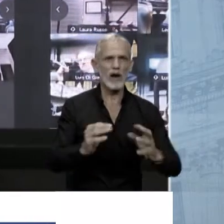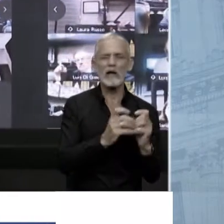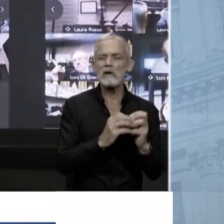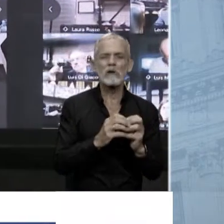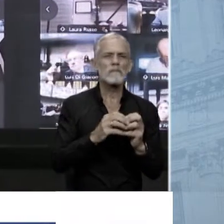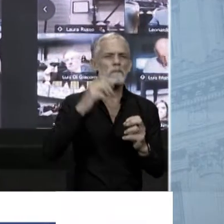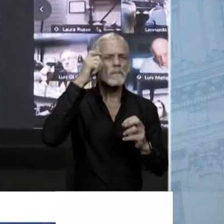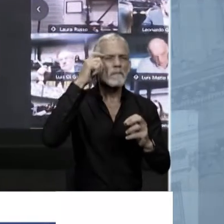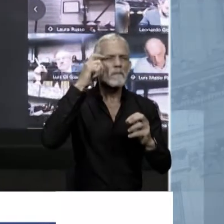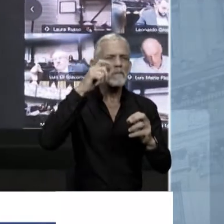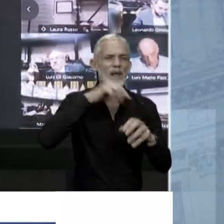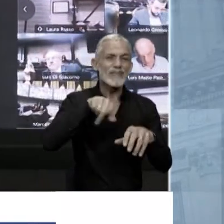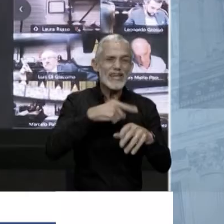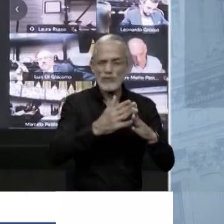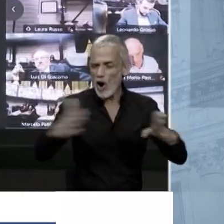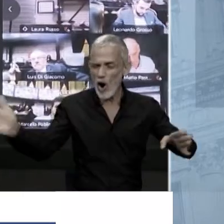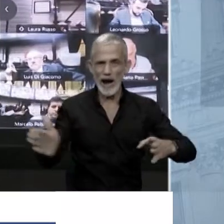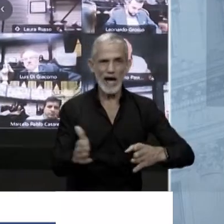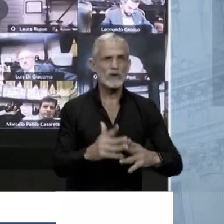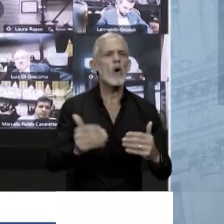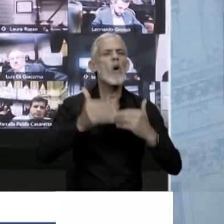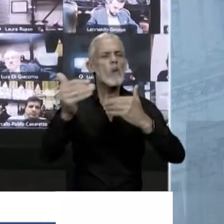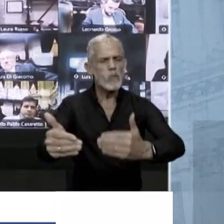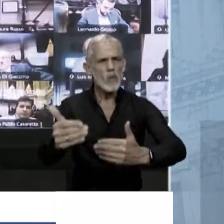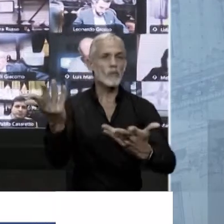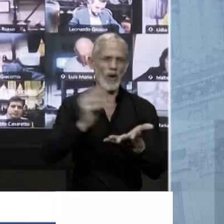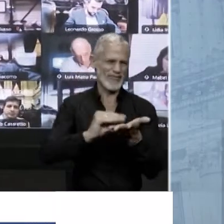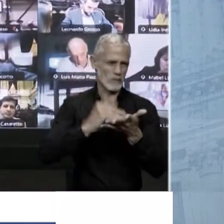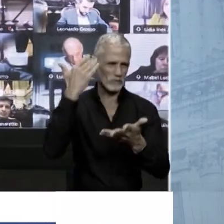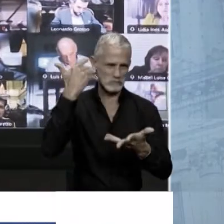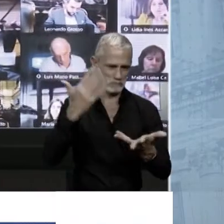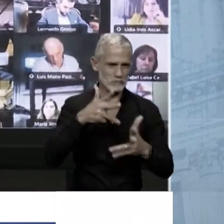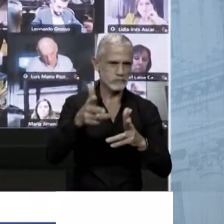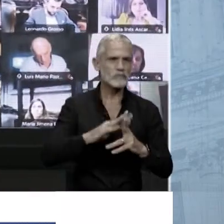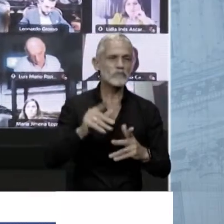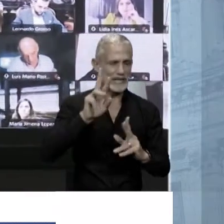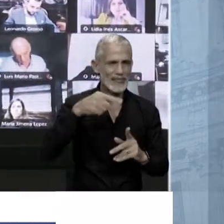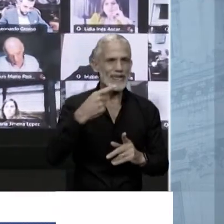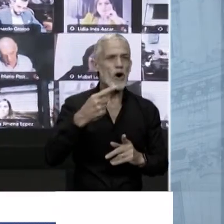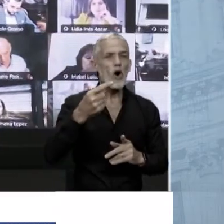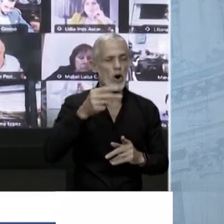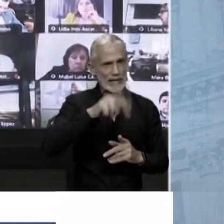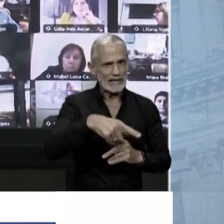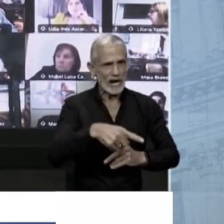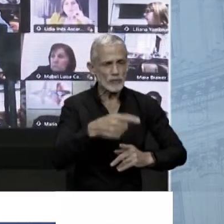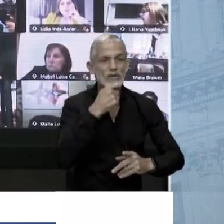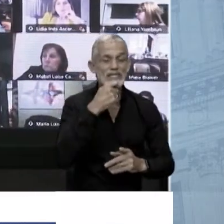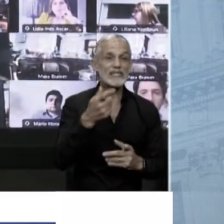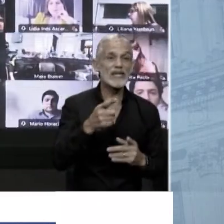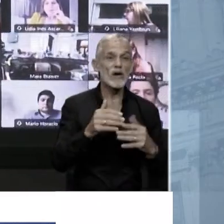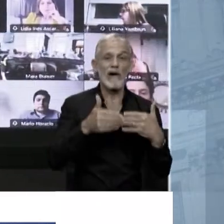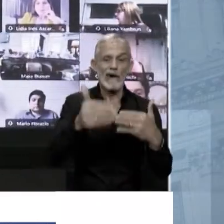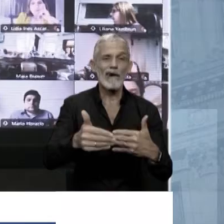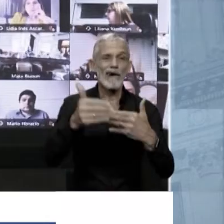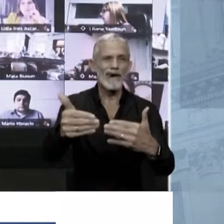si quieren 10 horas. Mire, hay prórroga, como dijo un diputado preopinante con razón, que si no hubiese habido